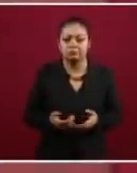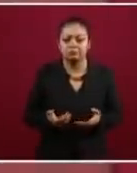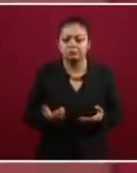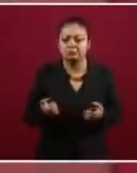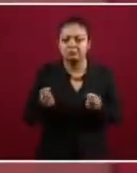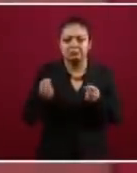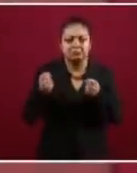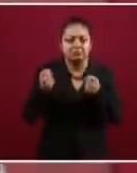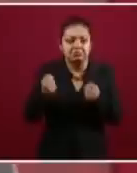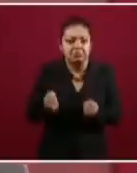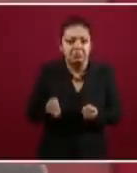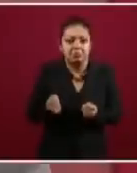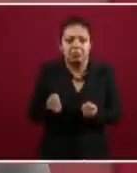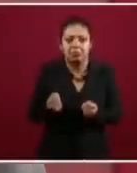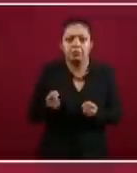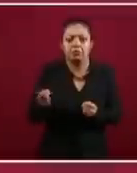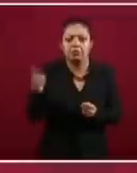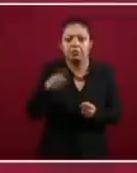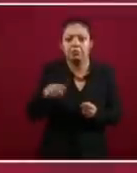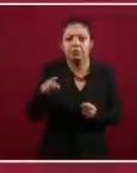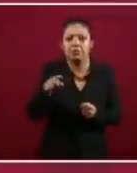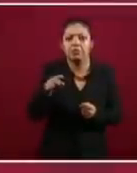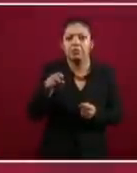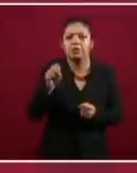a meter en un